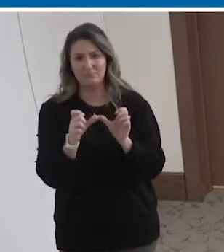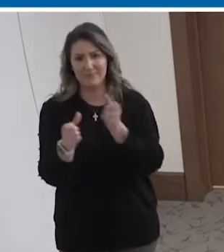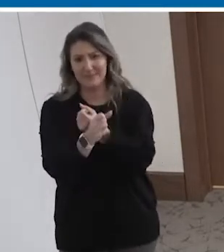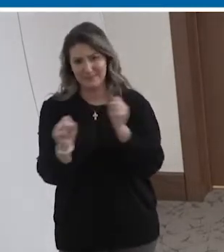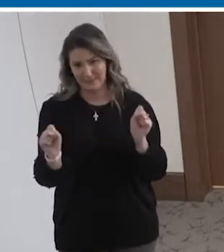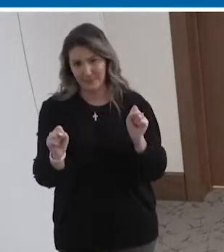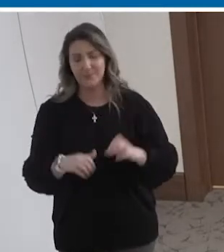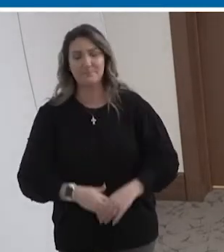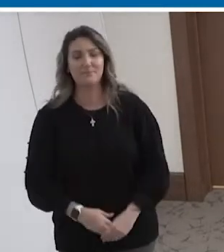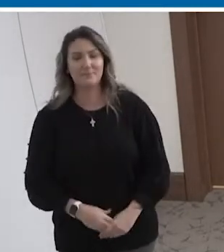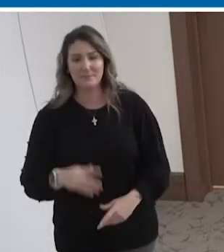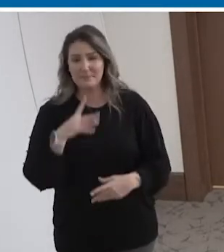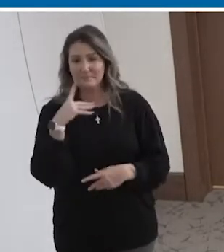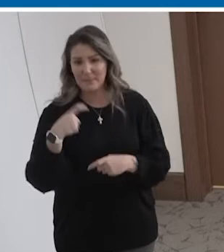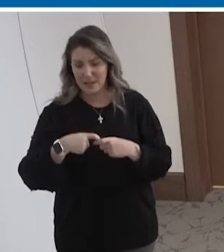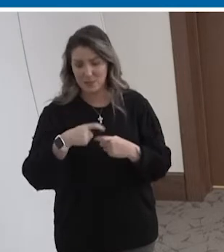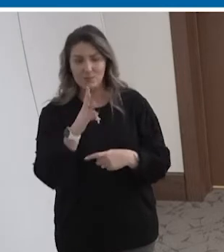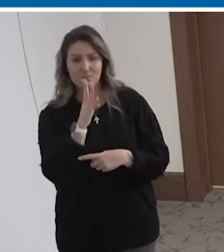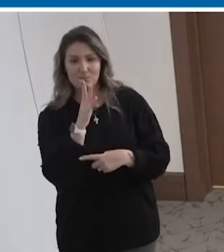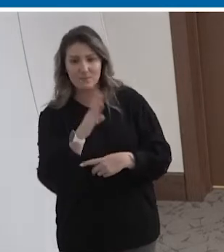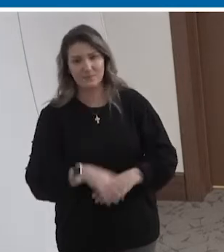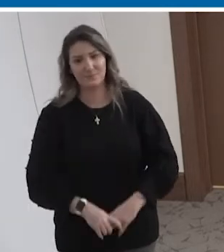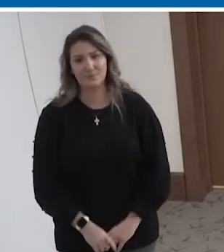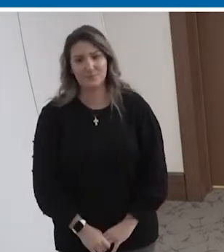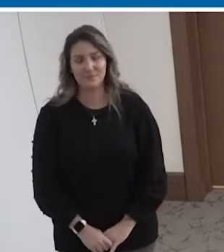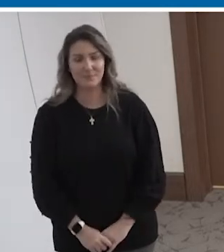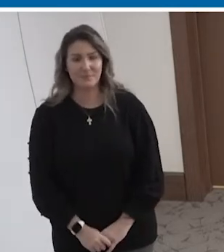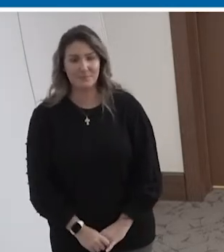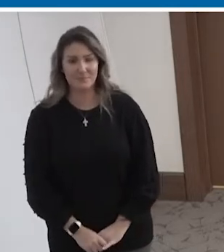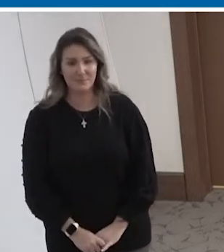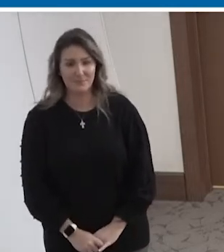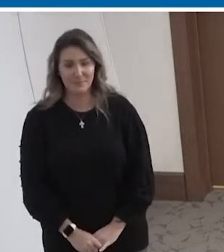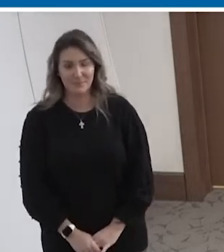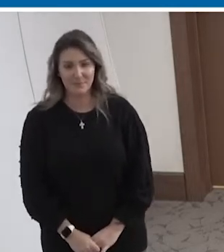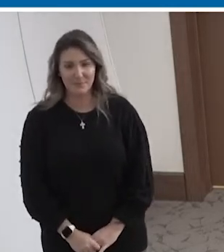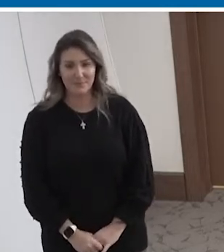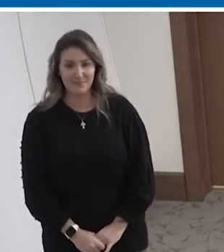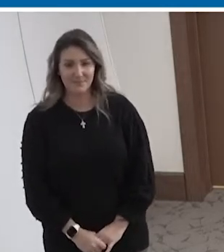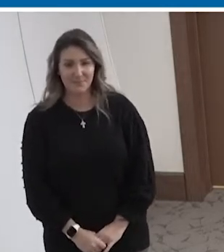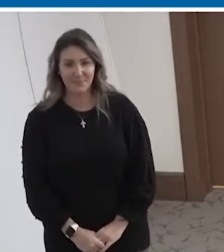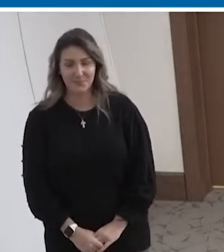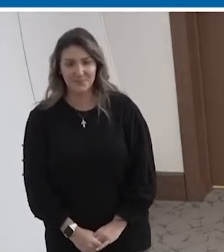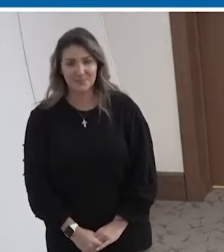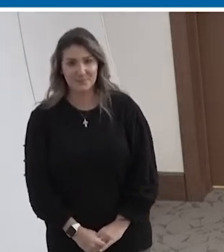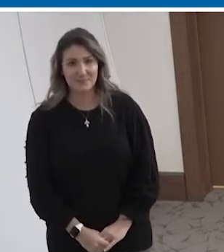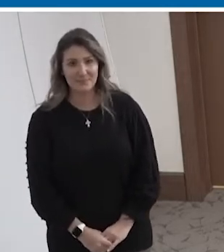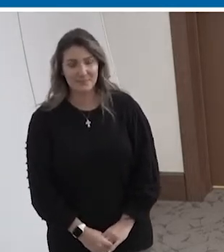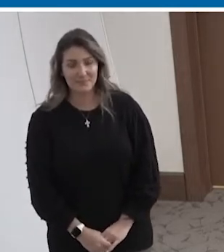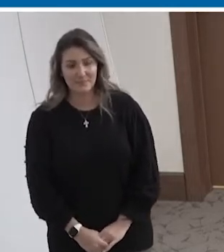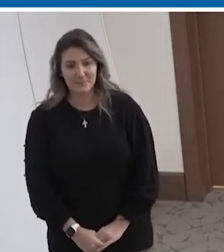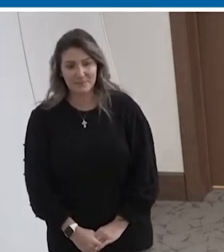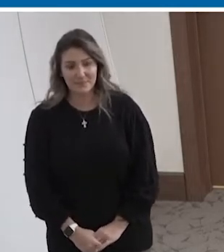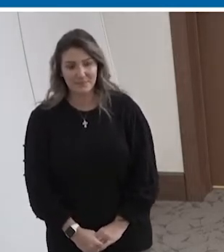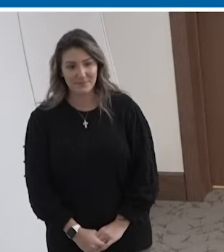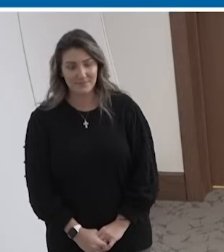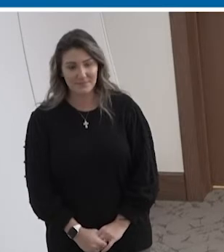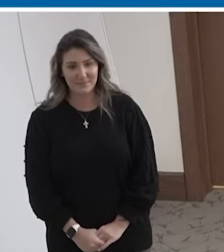es importante porque permite que los estudiantes puedan asistir a las escuelas para aprender en